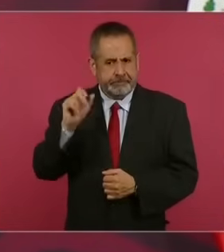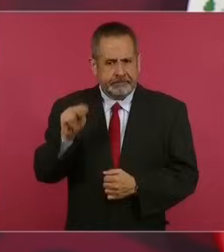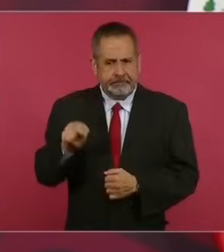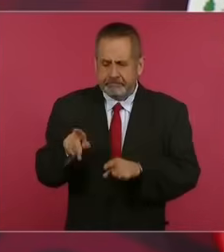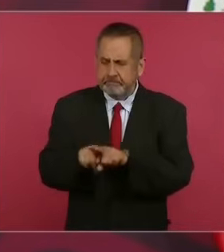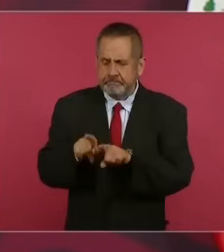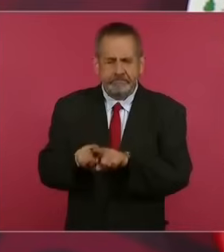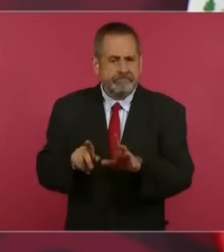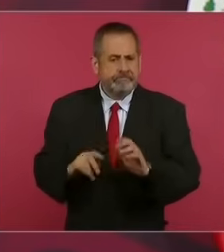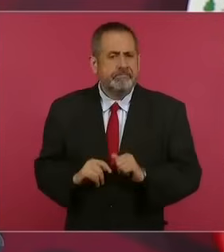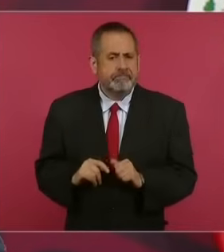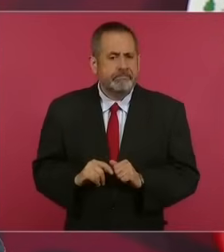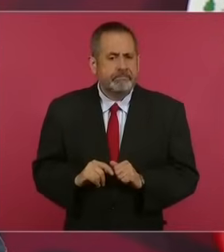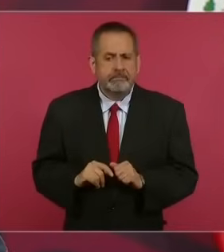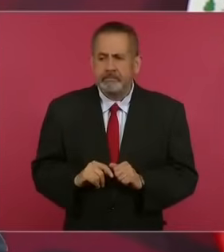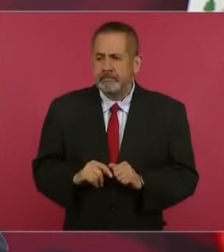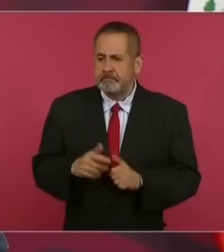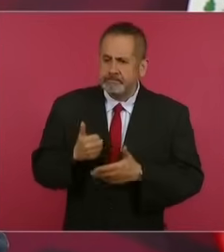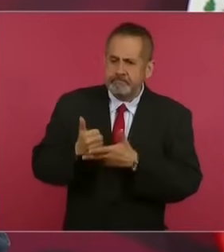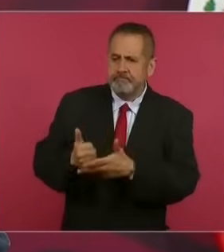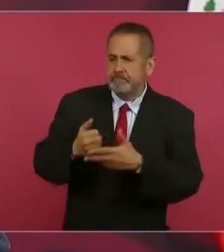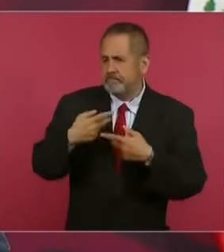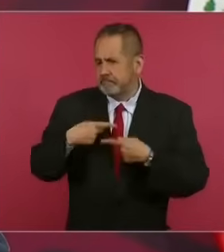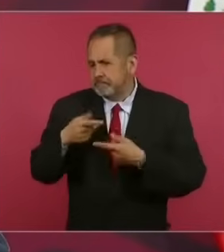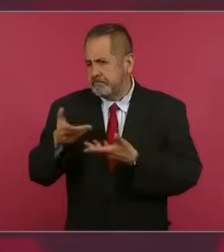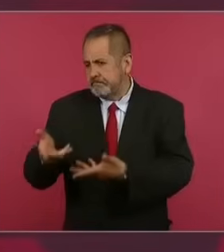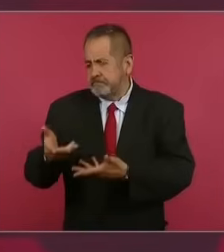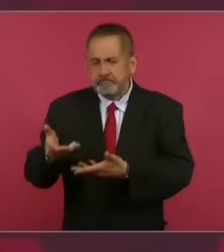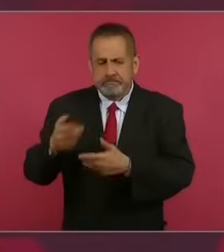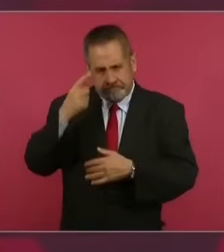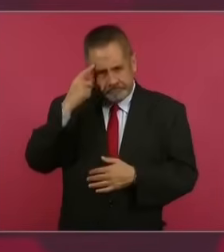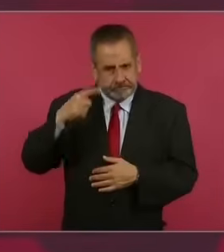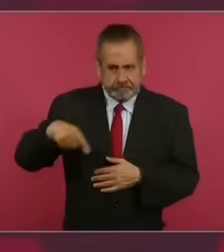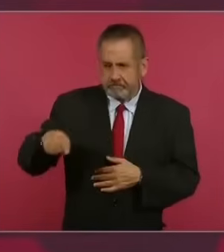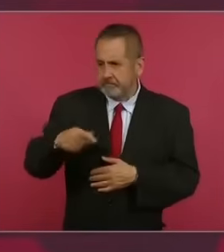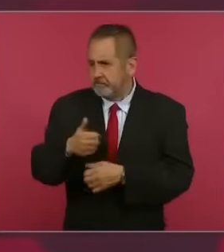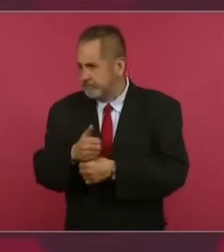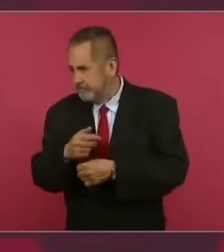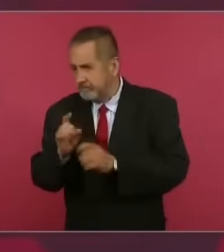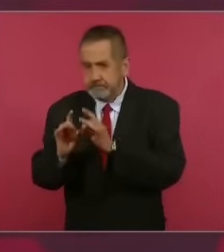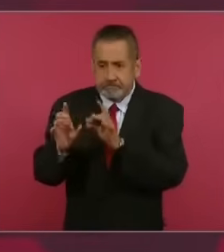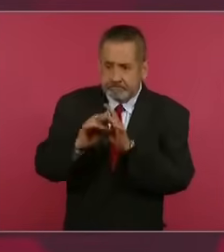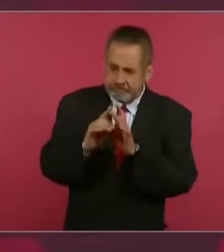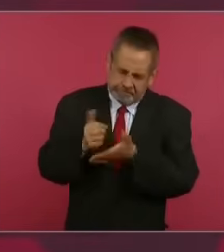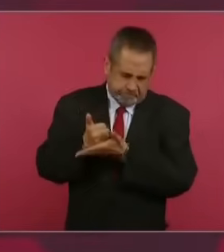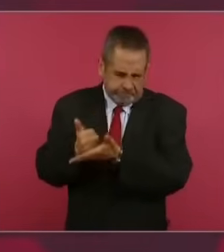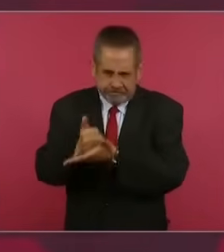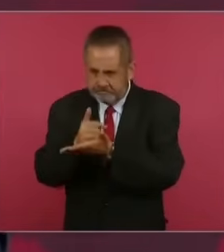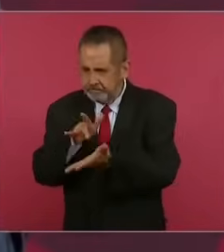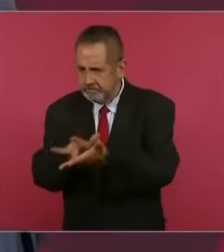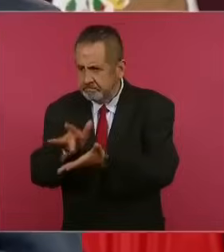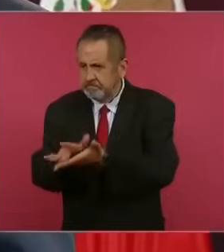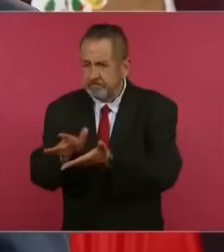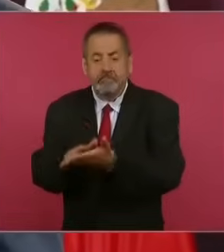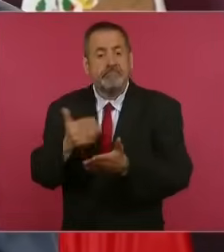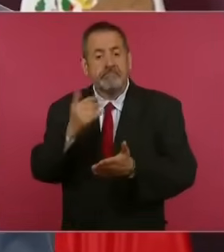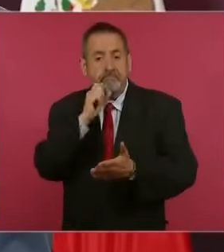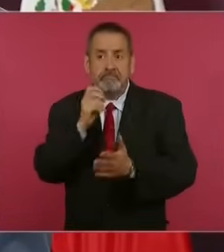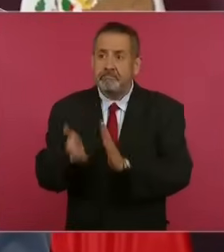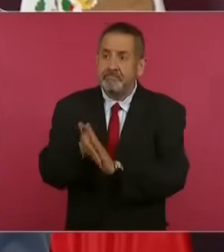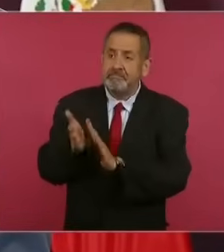general: ayudar a la gente afectada y al mismo tiempo que